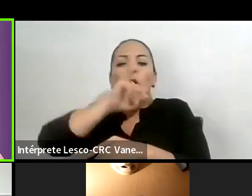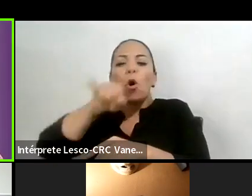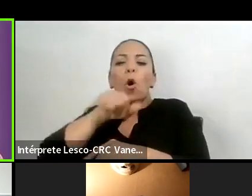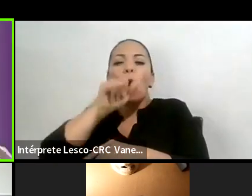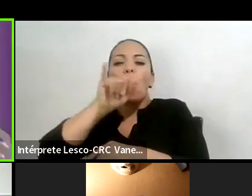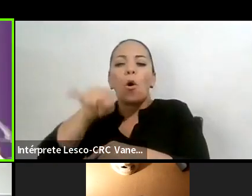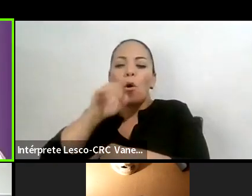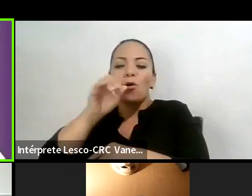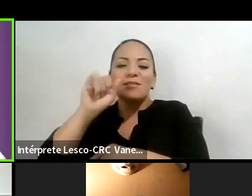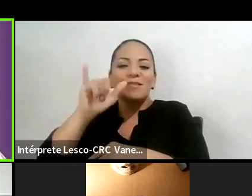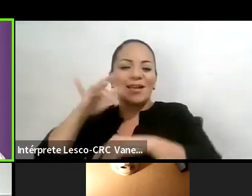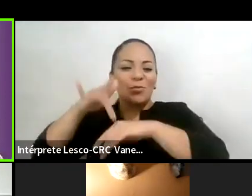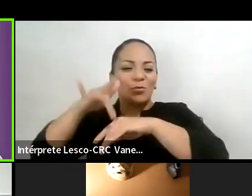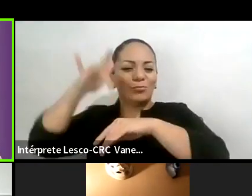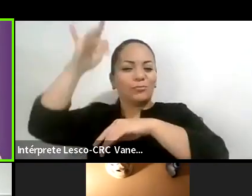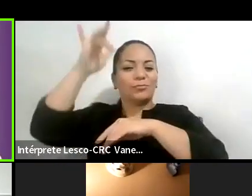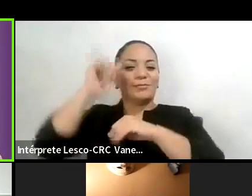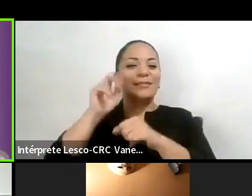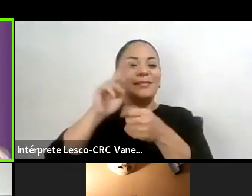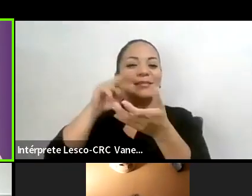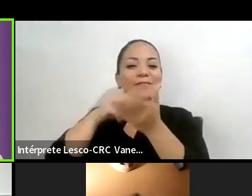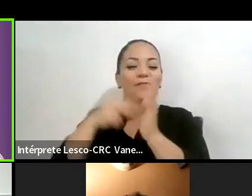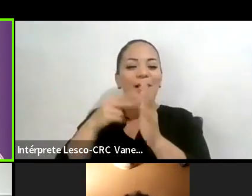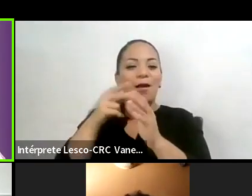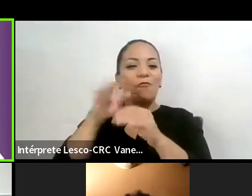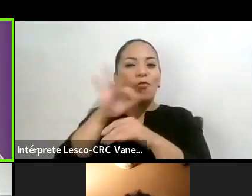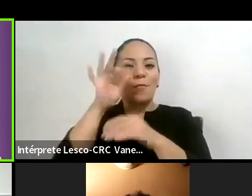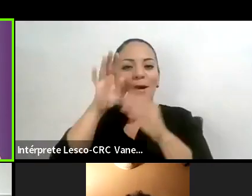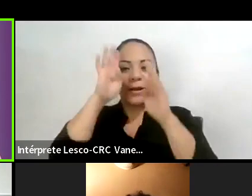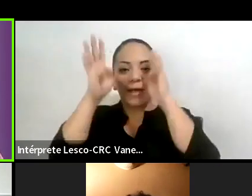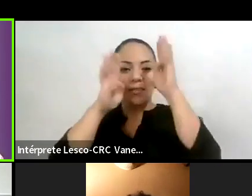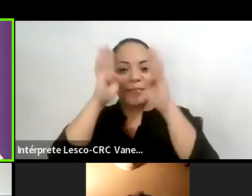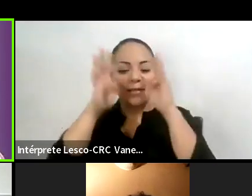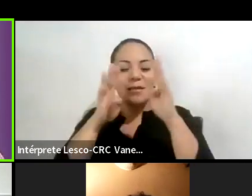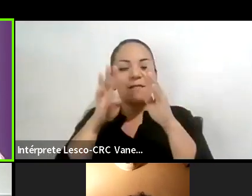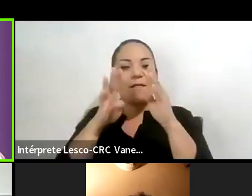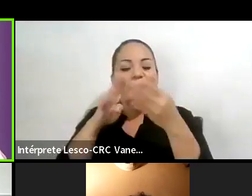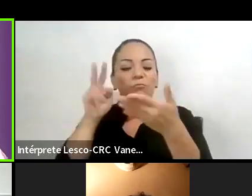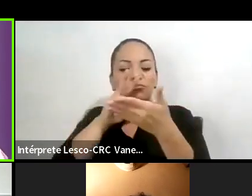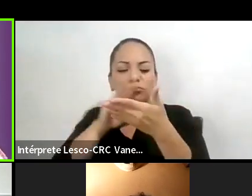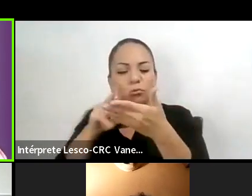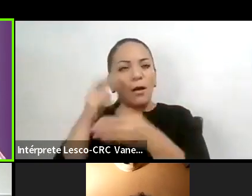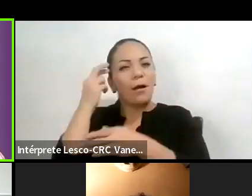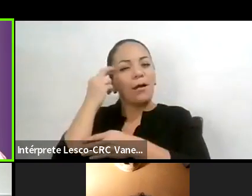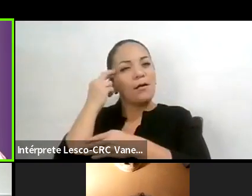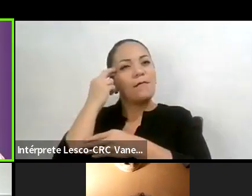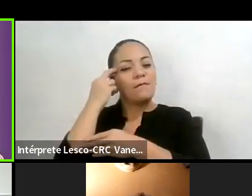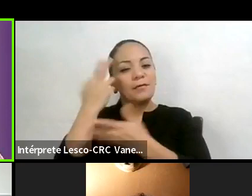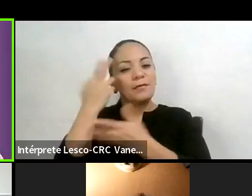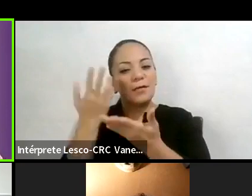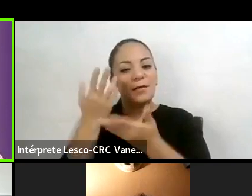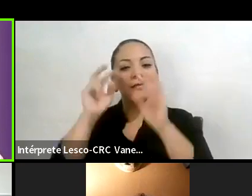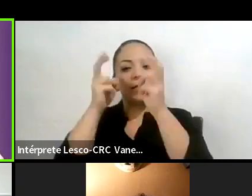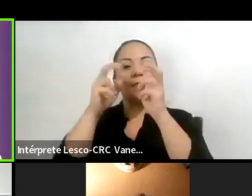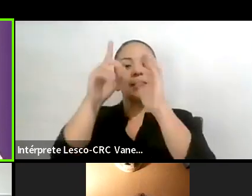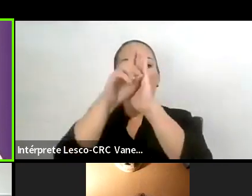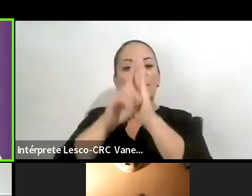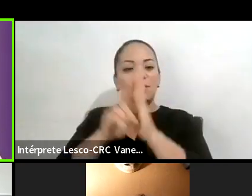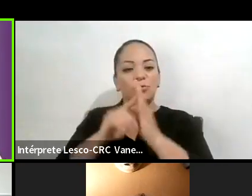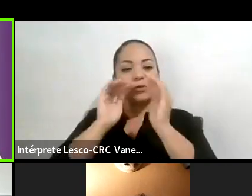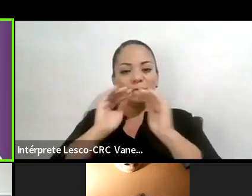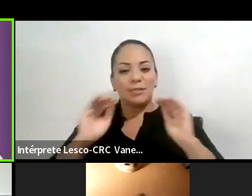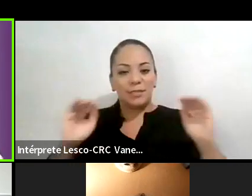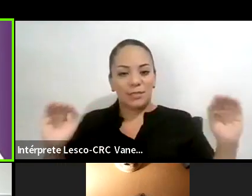manera creativa en la que usted puede reflexionar sobre los derechos de las niñas y